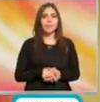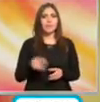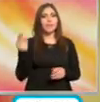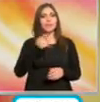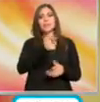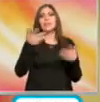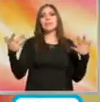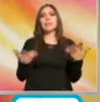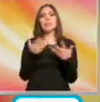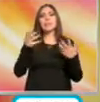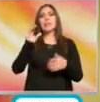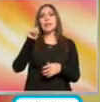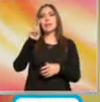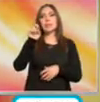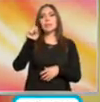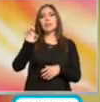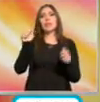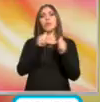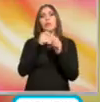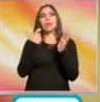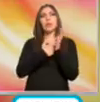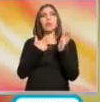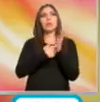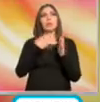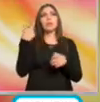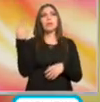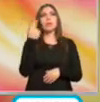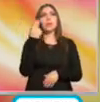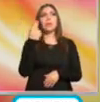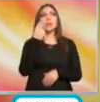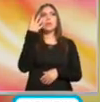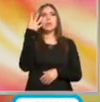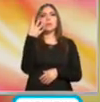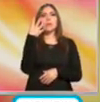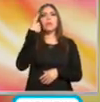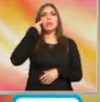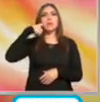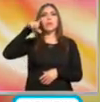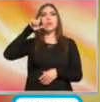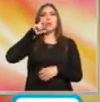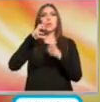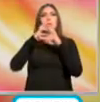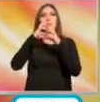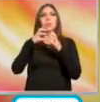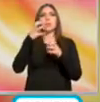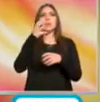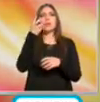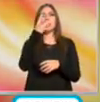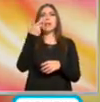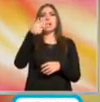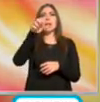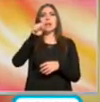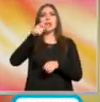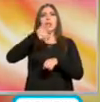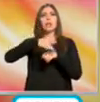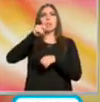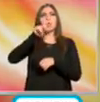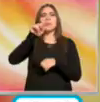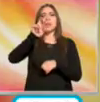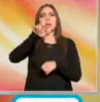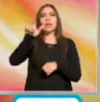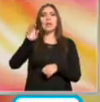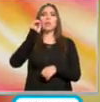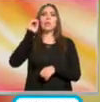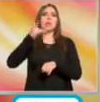Para esta ensalada caprese con camarón vamos a requerir 4 jitomates bola, 300 gramos de queso mozzarella o